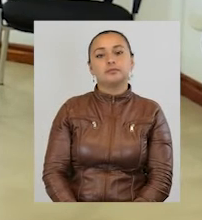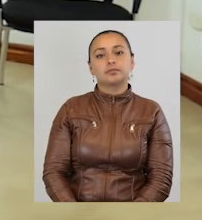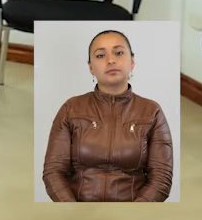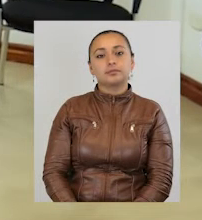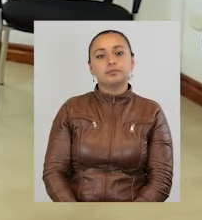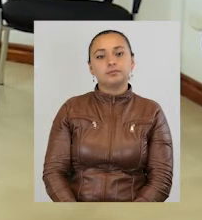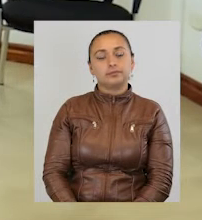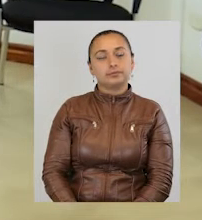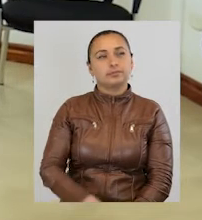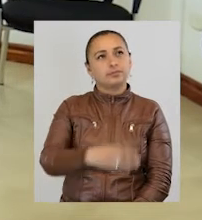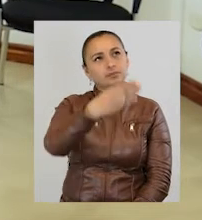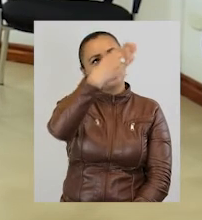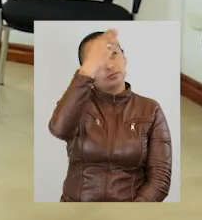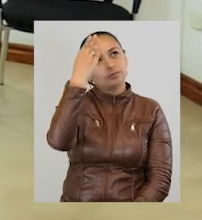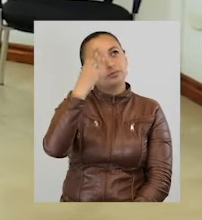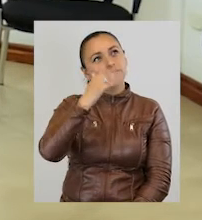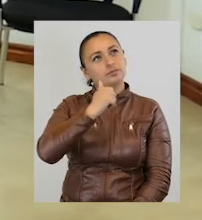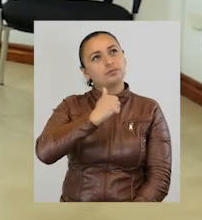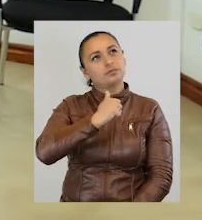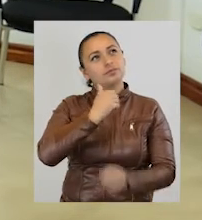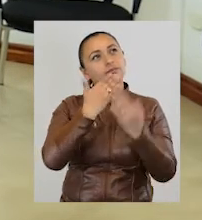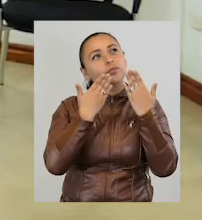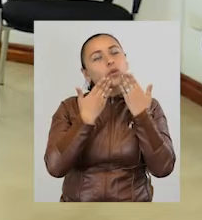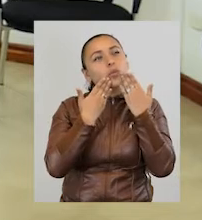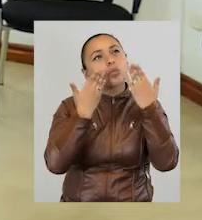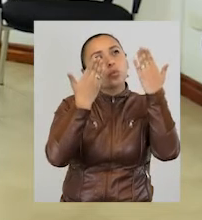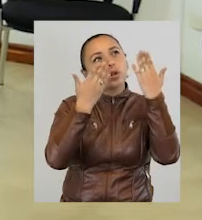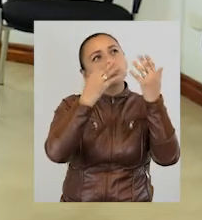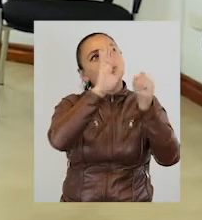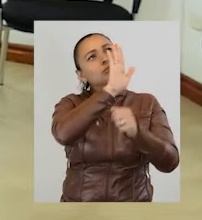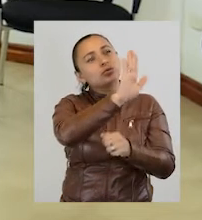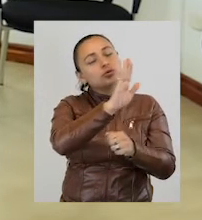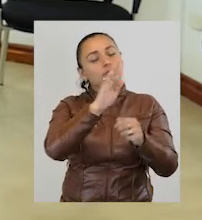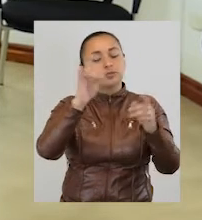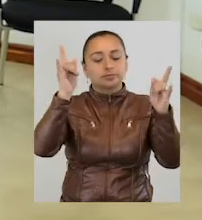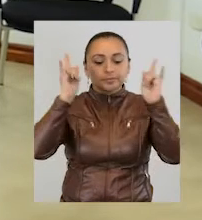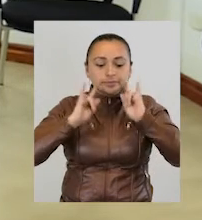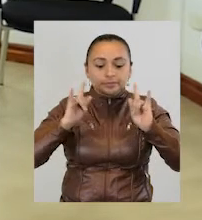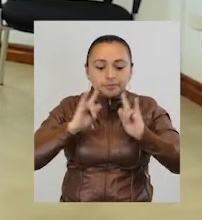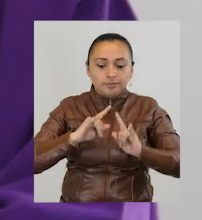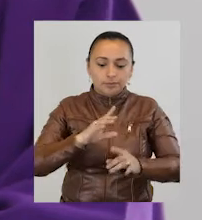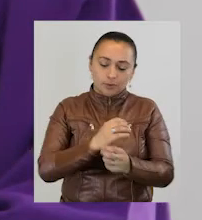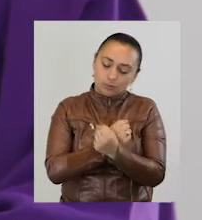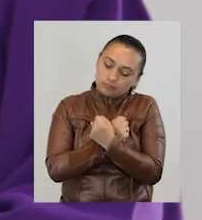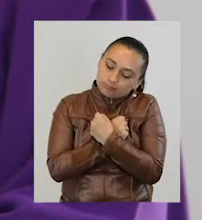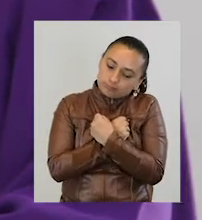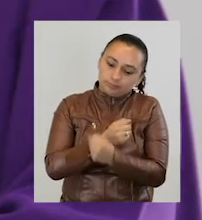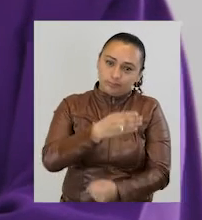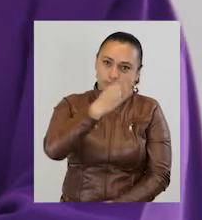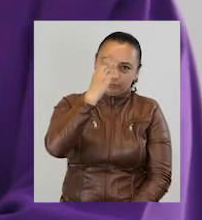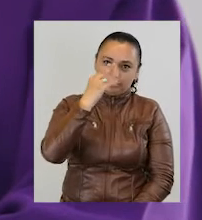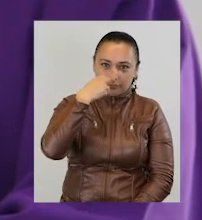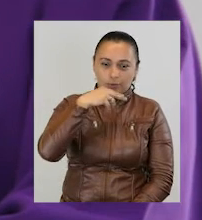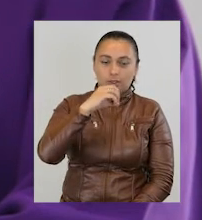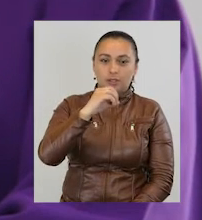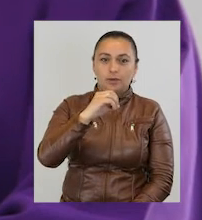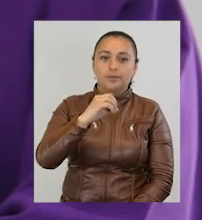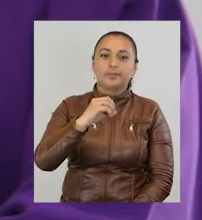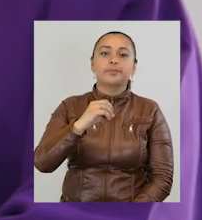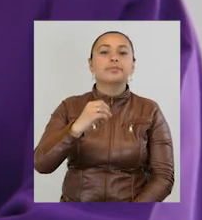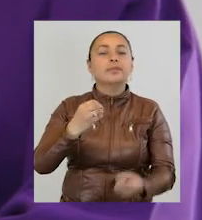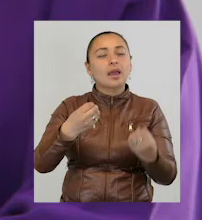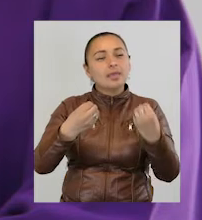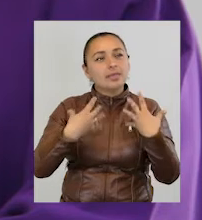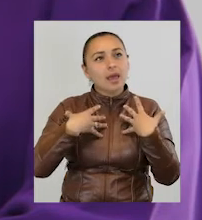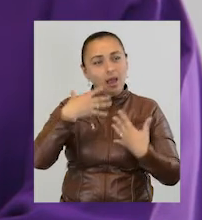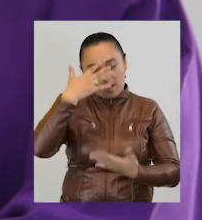Padre misericordioso, que nos mandaste escuchar a tu amado Hijo.